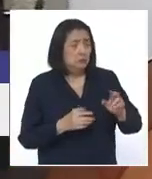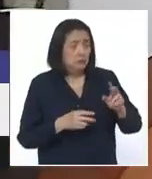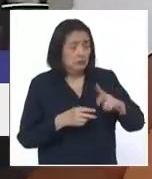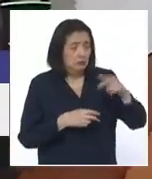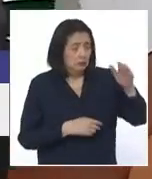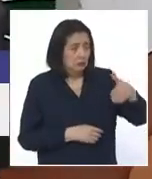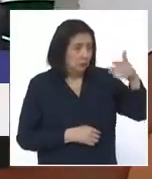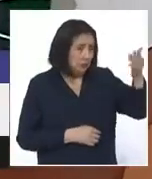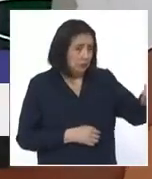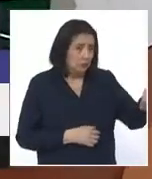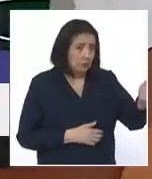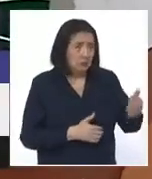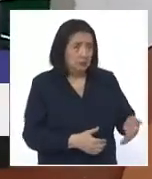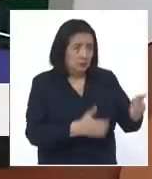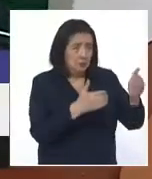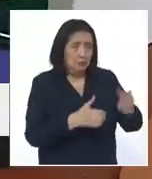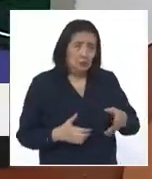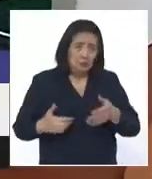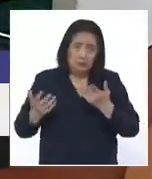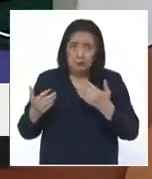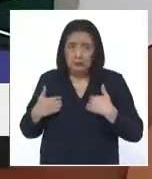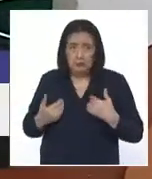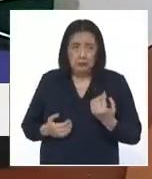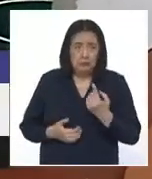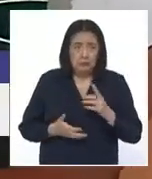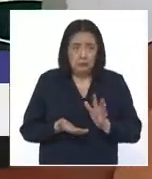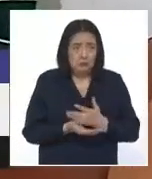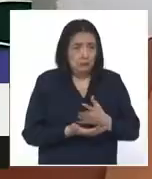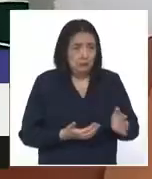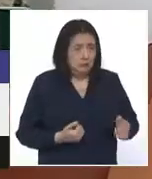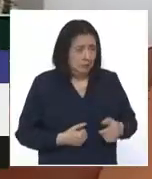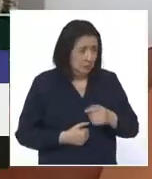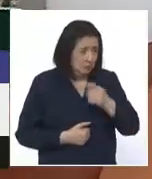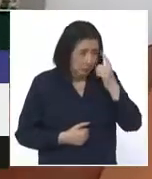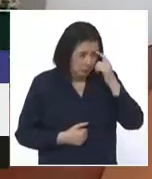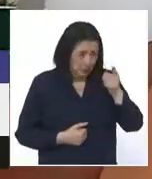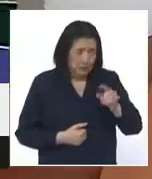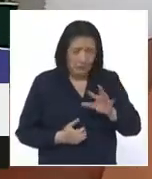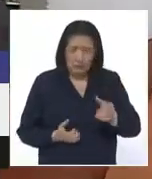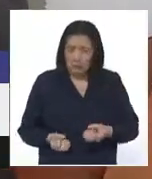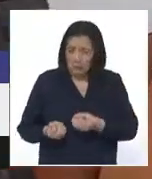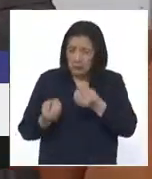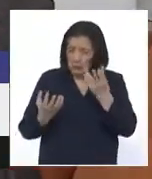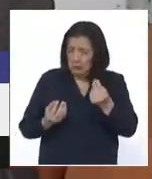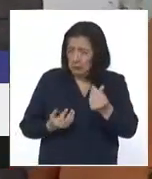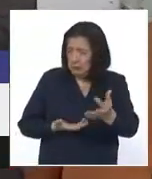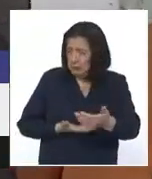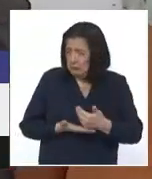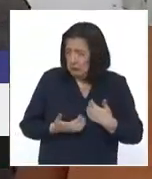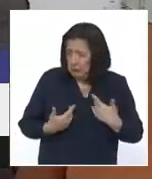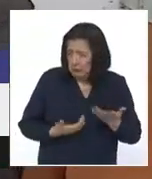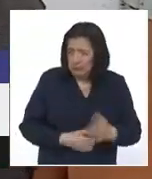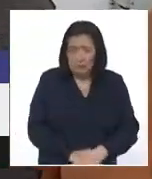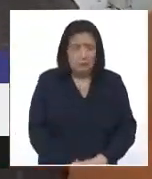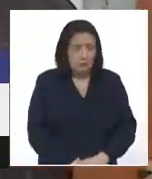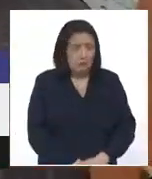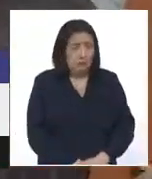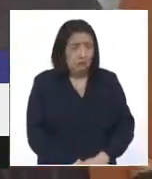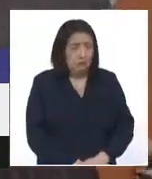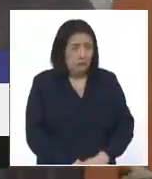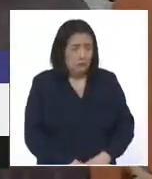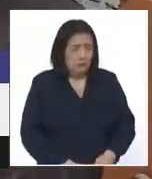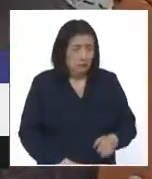otra vecina. Ese es el único que tengo, no tengo. ¿Pueden pensar los delincuentes que usted cuánta plata va a hacer con esto? Eso al